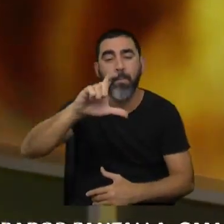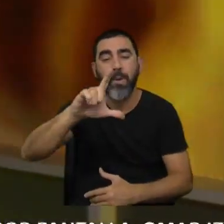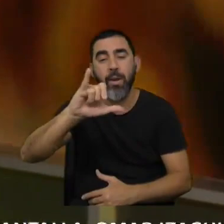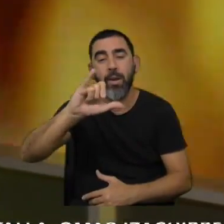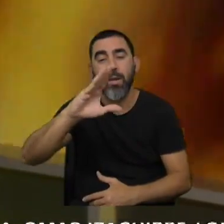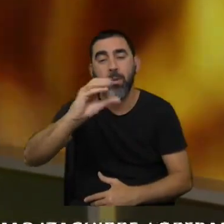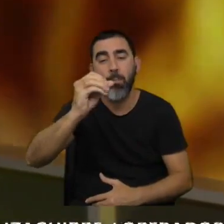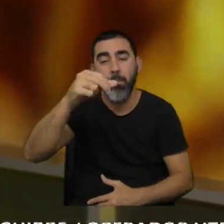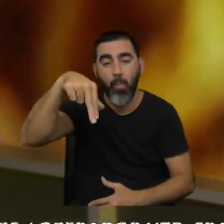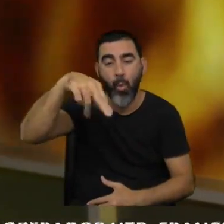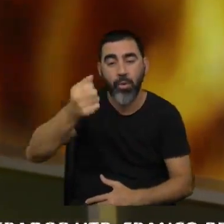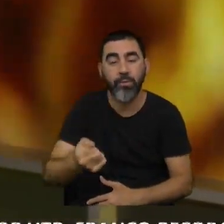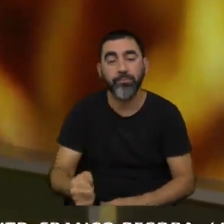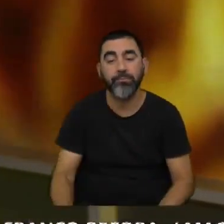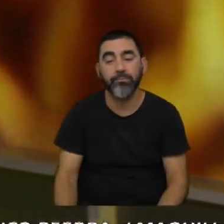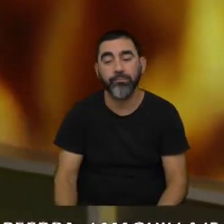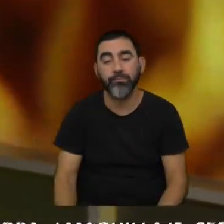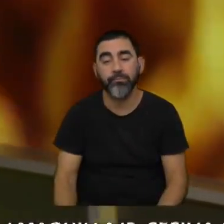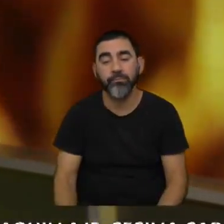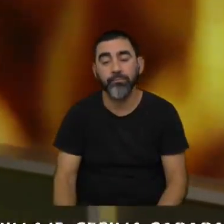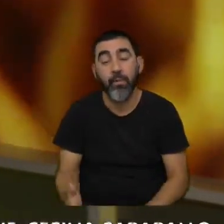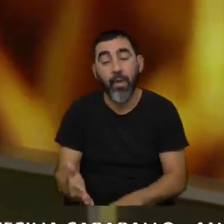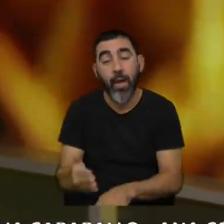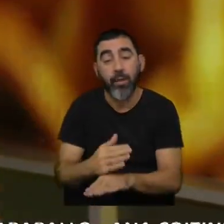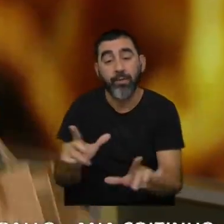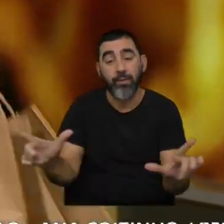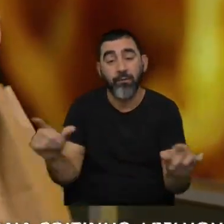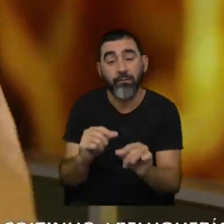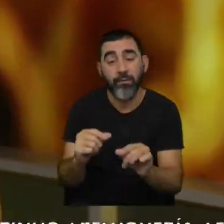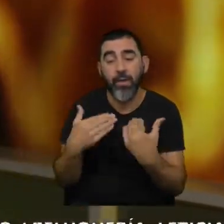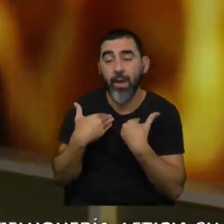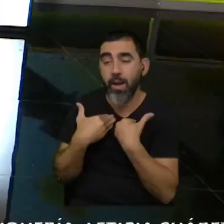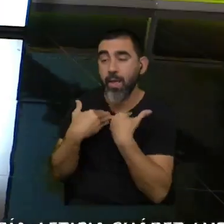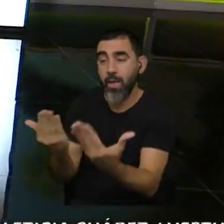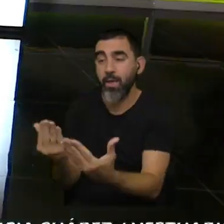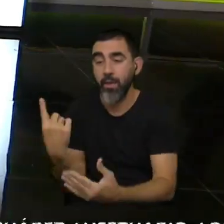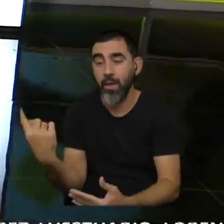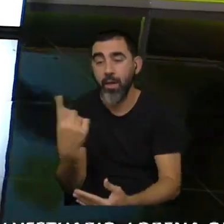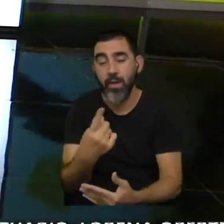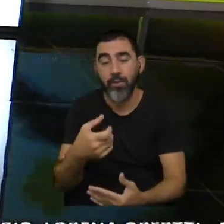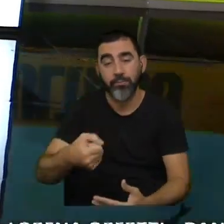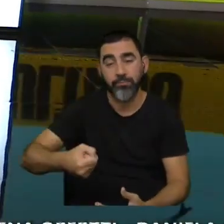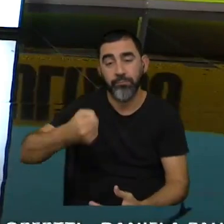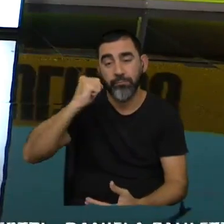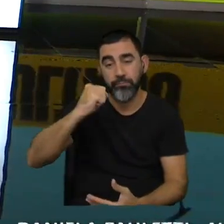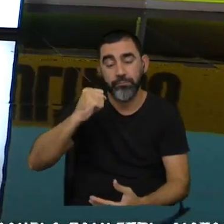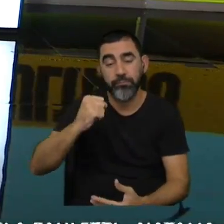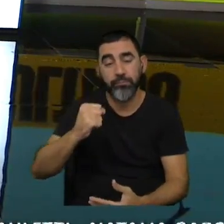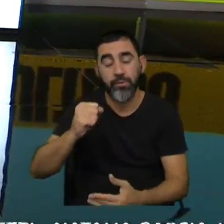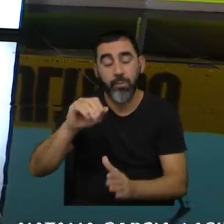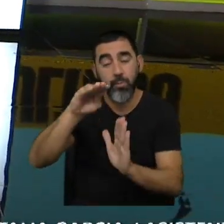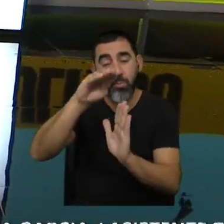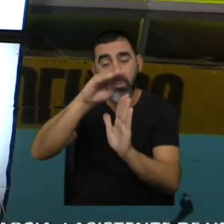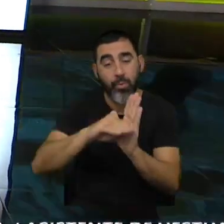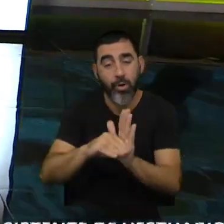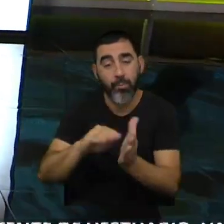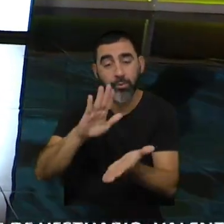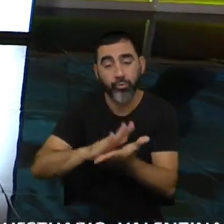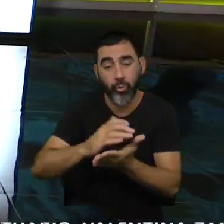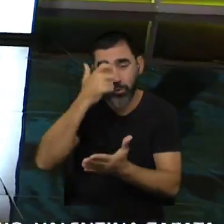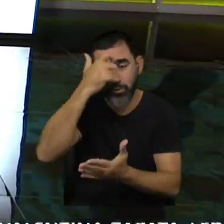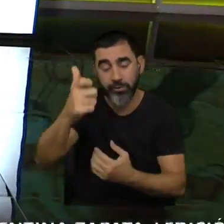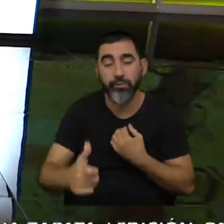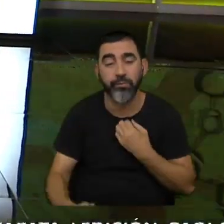con la visita de Estela. Antes de cerrar la nota, a ambas un presente de Ística Obsequios, bien digo, en